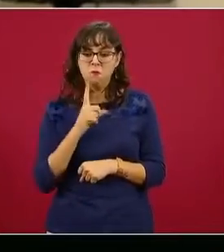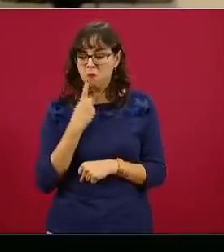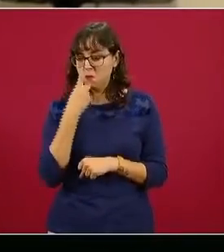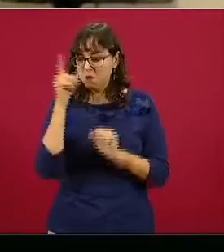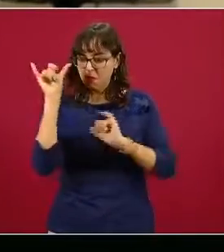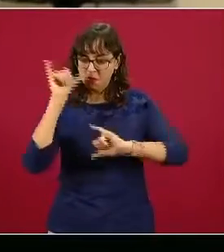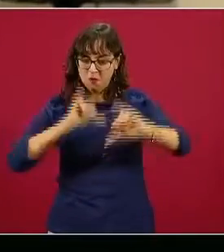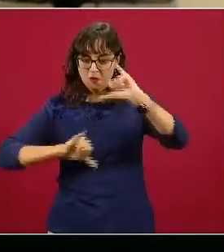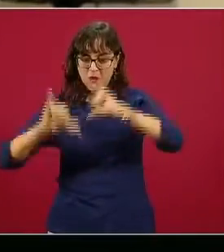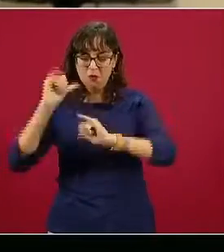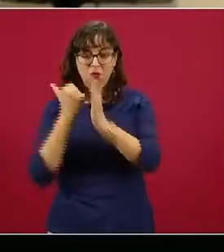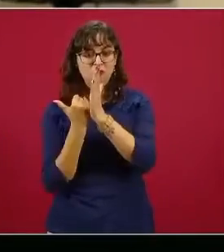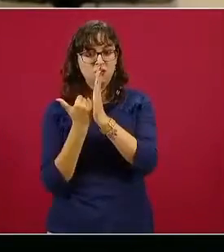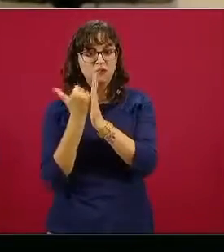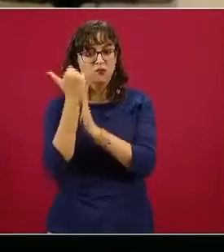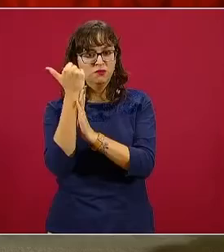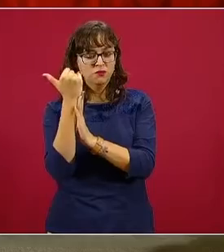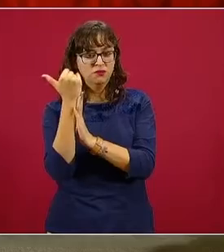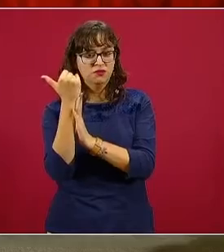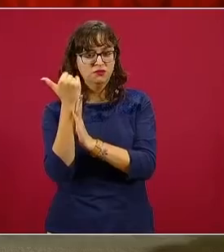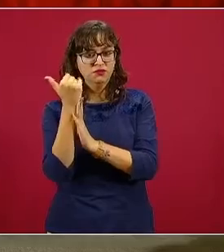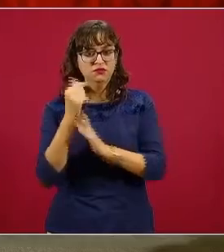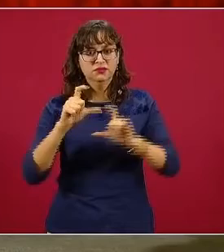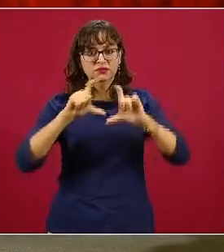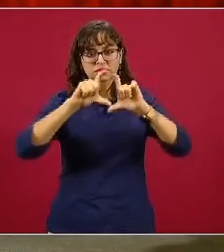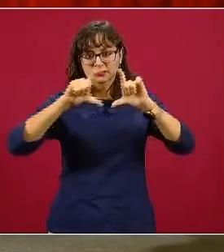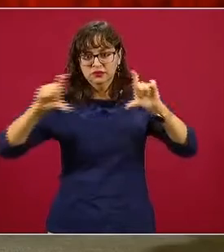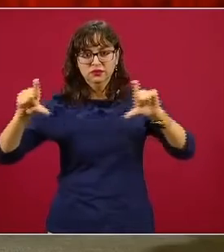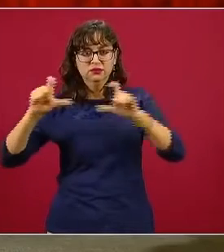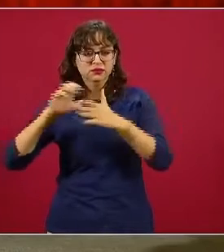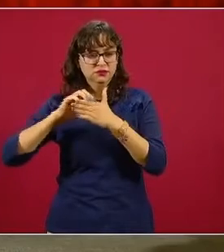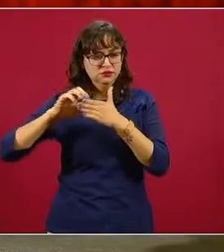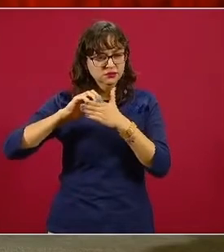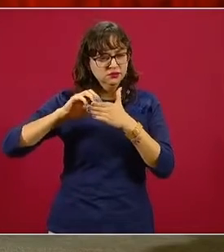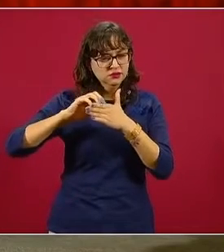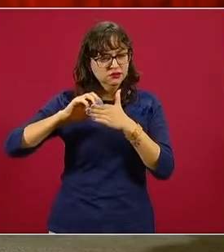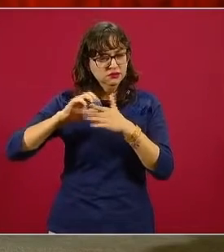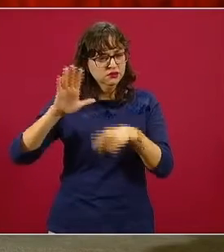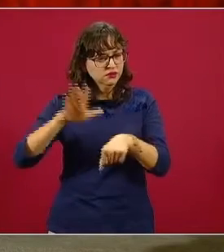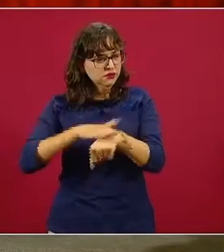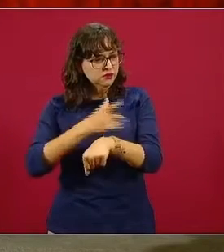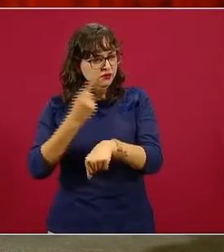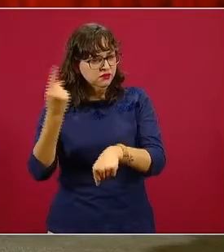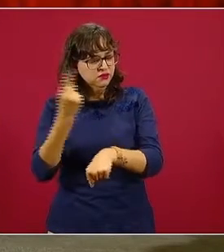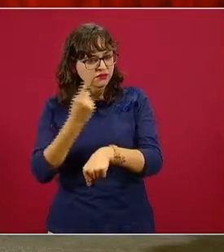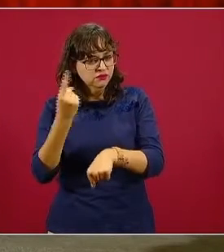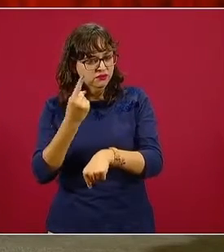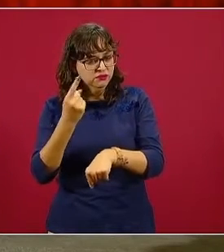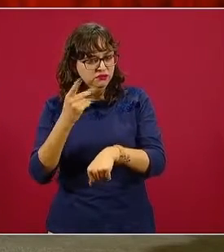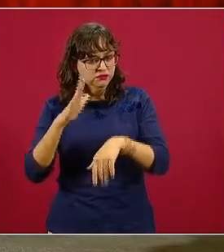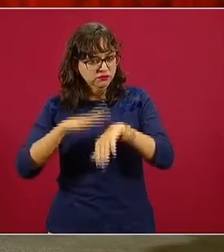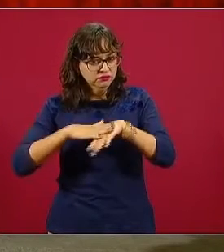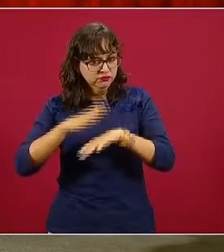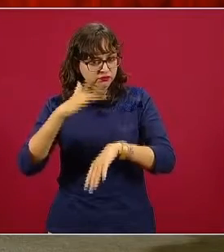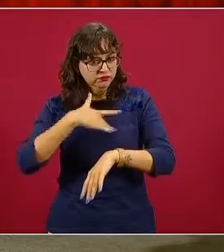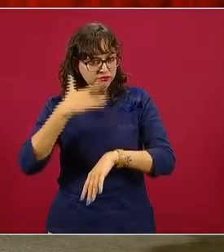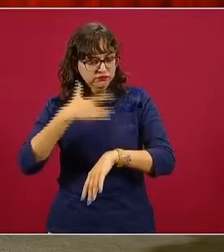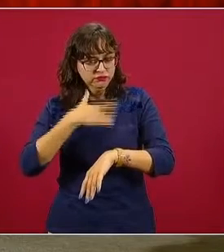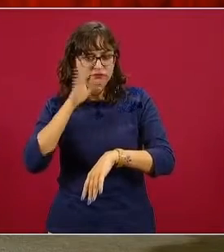es el aumento de las barras color morado. ¿Esto es porque se aumentó el catálogo de